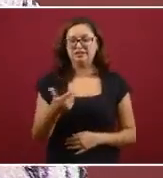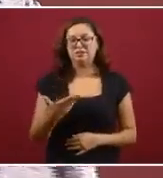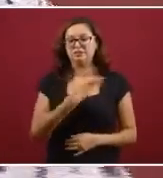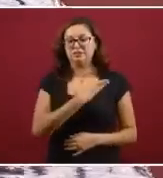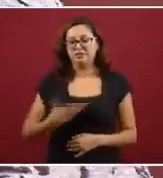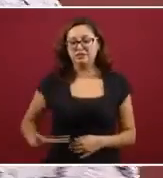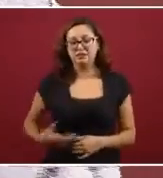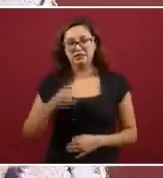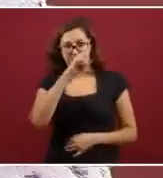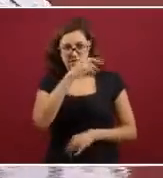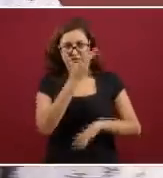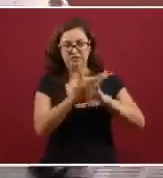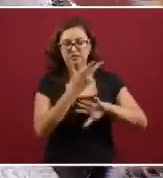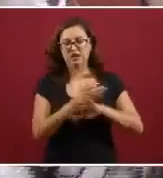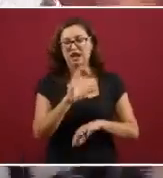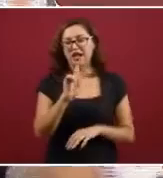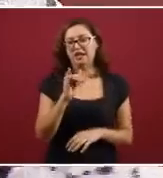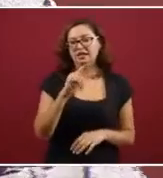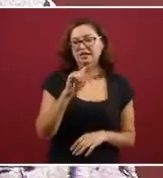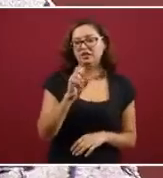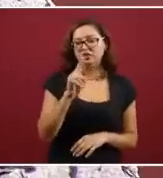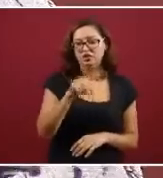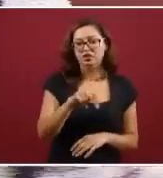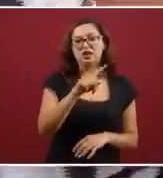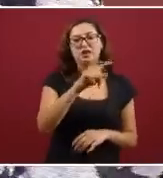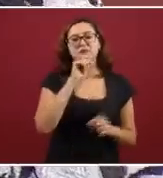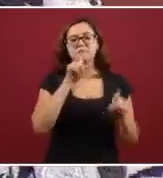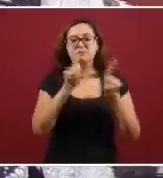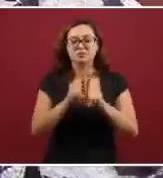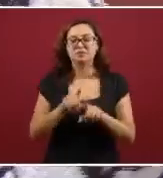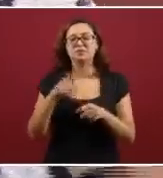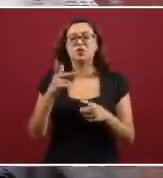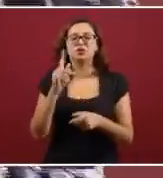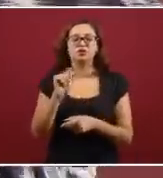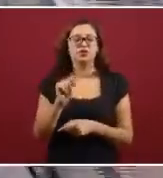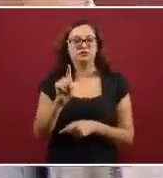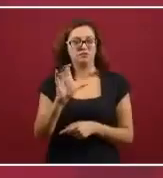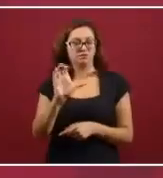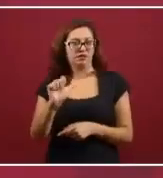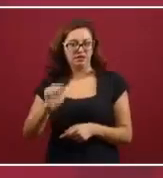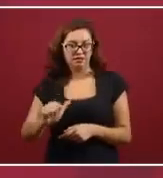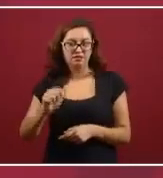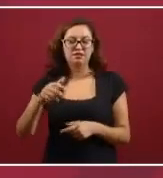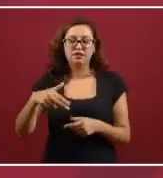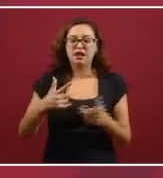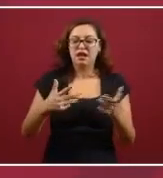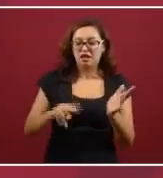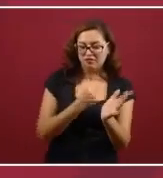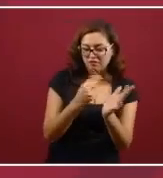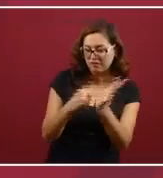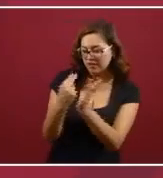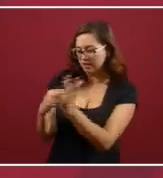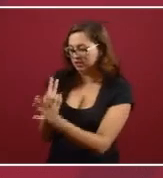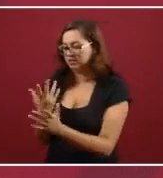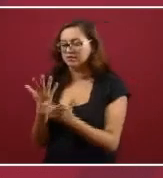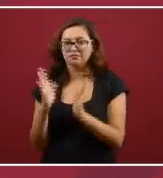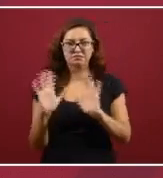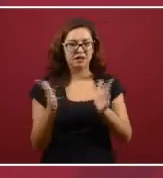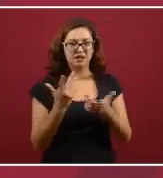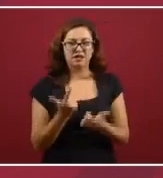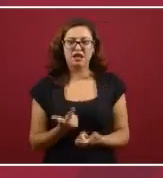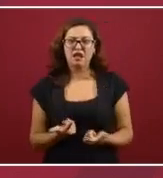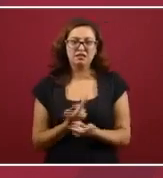presidente Clinton, cuando se acababa de firmar el Tratado de Libre Comercio y había unos aires más hacia el libre